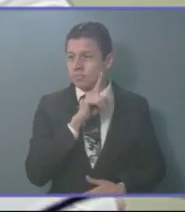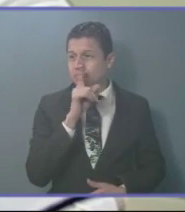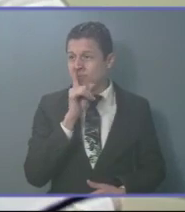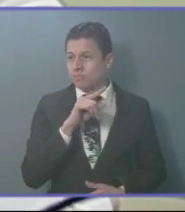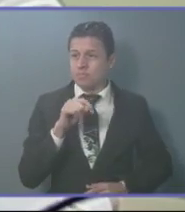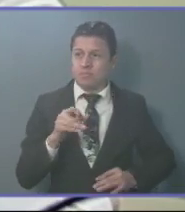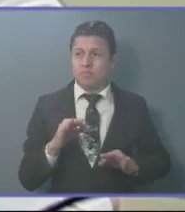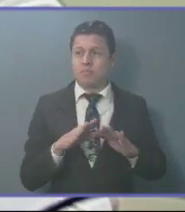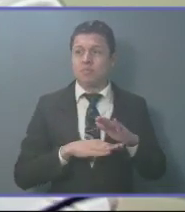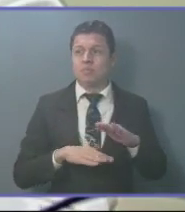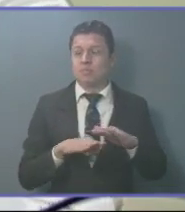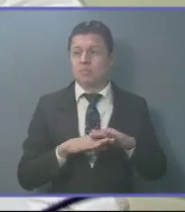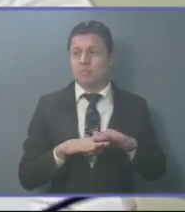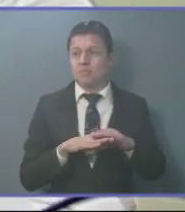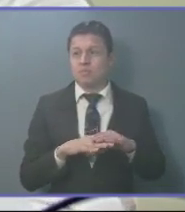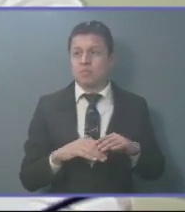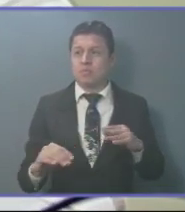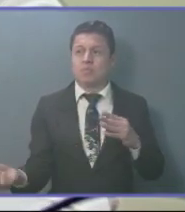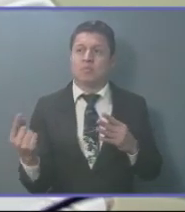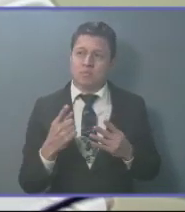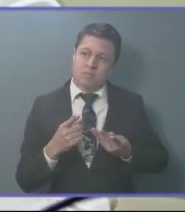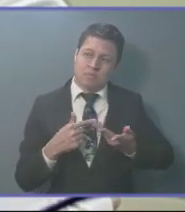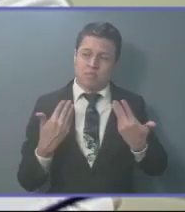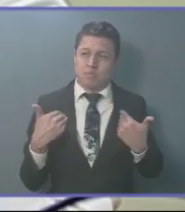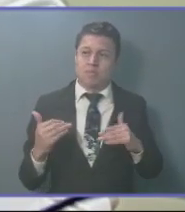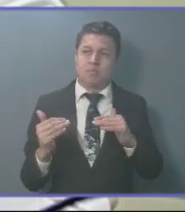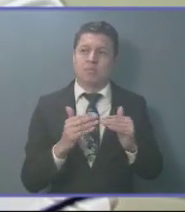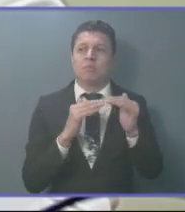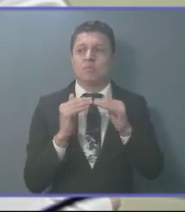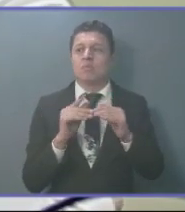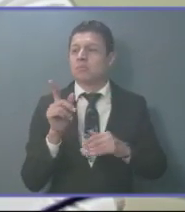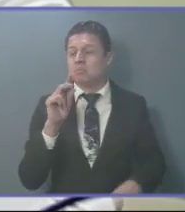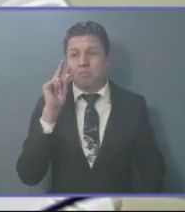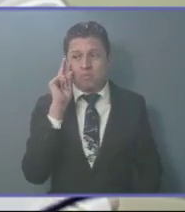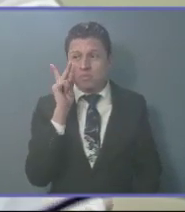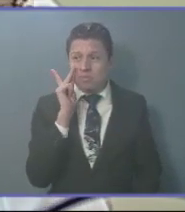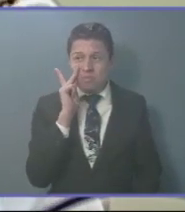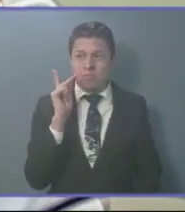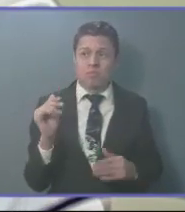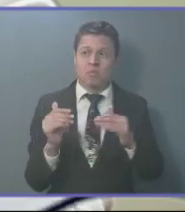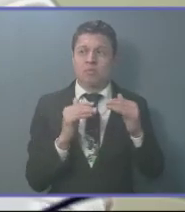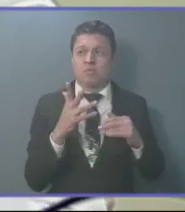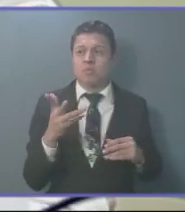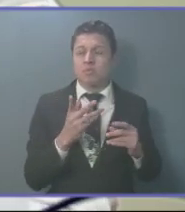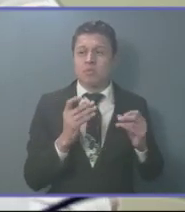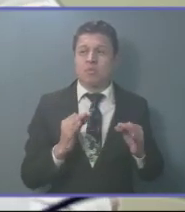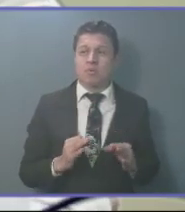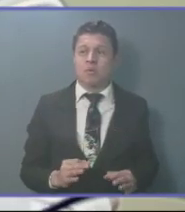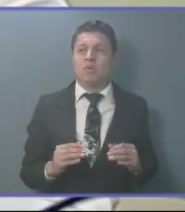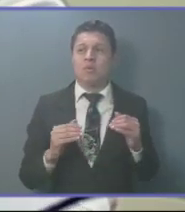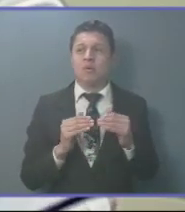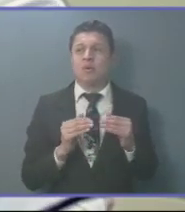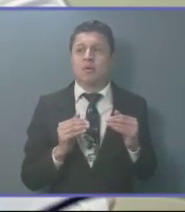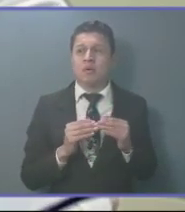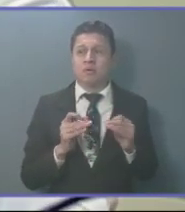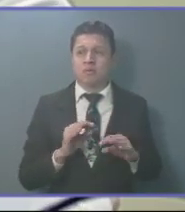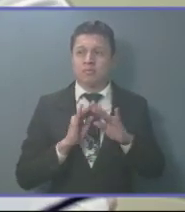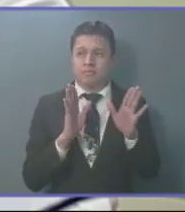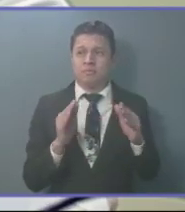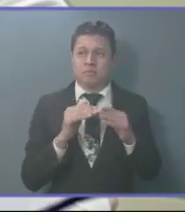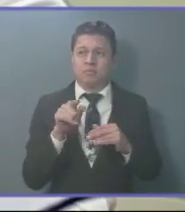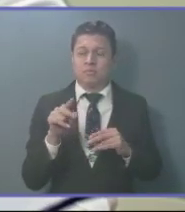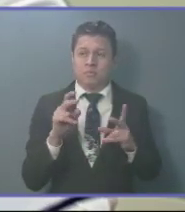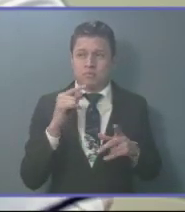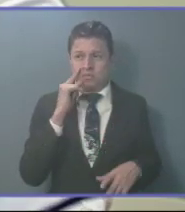este argumento. El derecho a la igualdad no significa igualdad en toda circunstancia. Y obviamente en